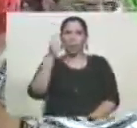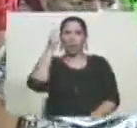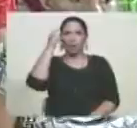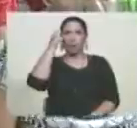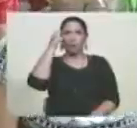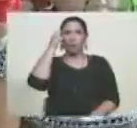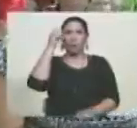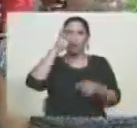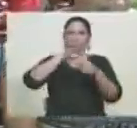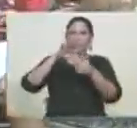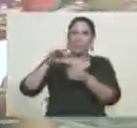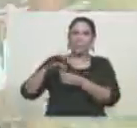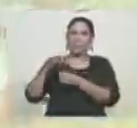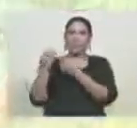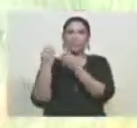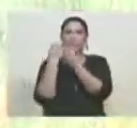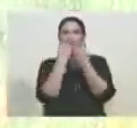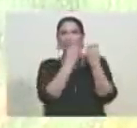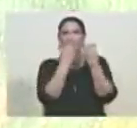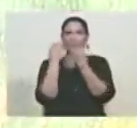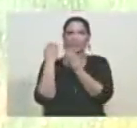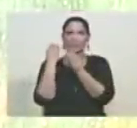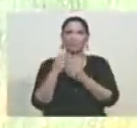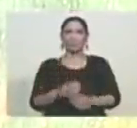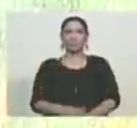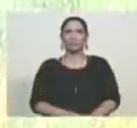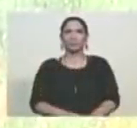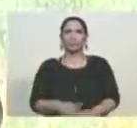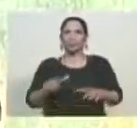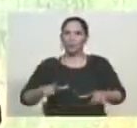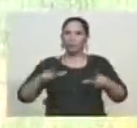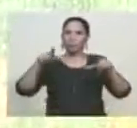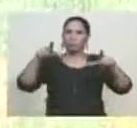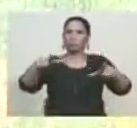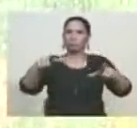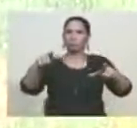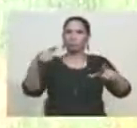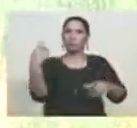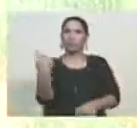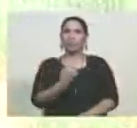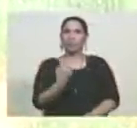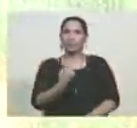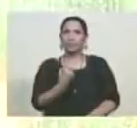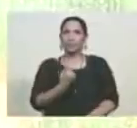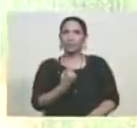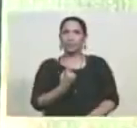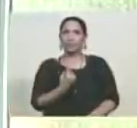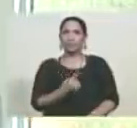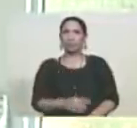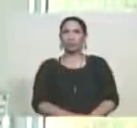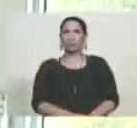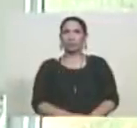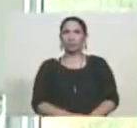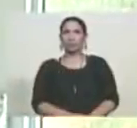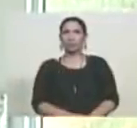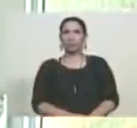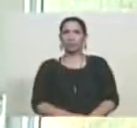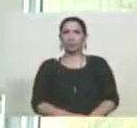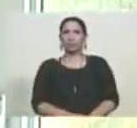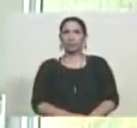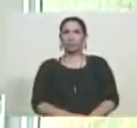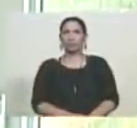está sembrando maíz y a ellos le negaron el título simple y llanamente porque los arrecostaron a